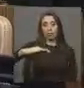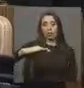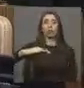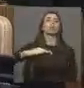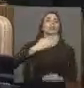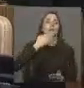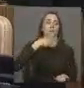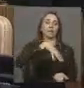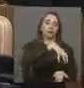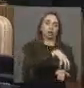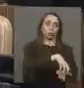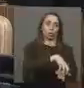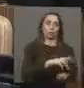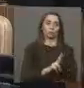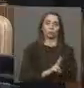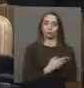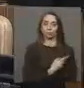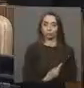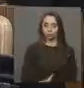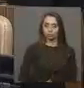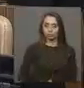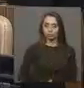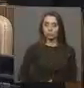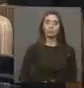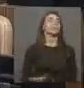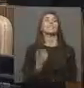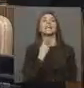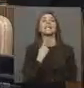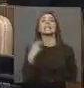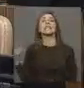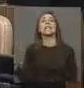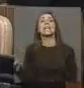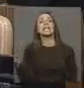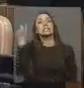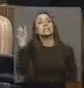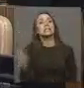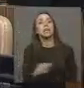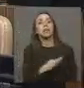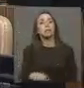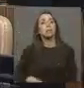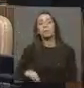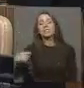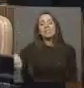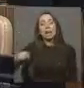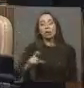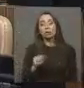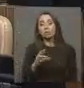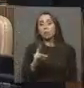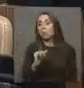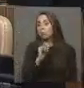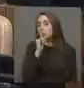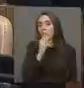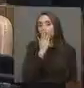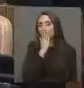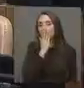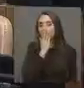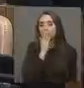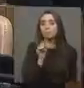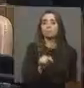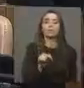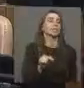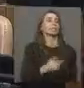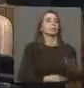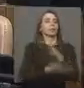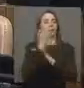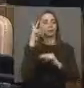ciudad señor presidente que aquí interesa y detrás de esto no lo sé pero yo considero que señalar de que este un sistema arcaico